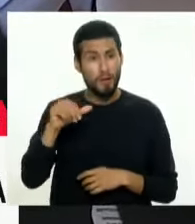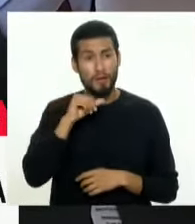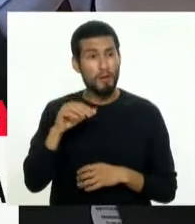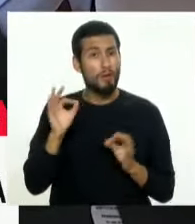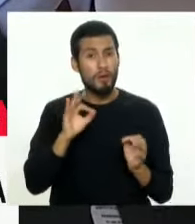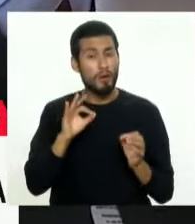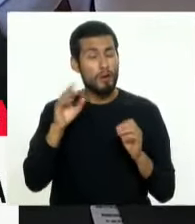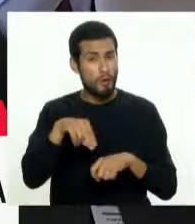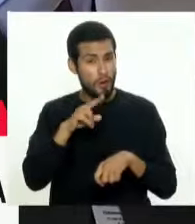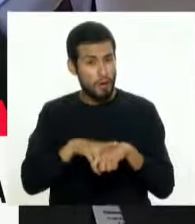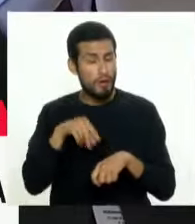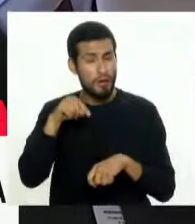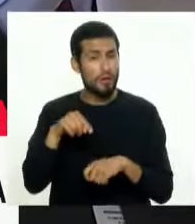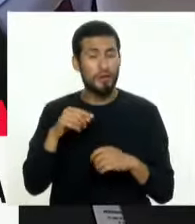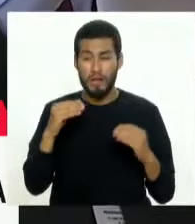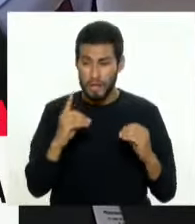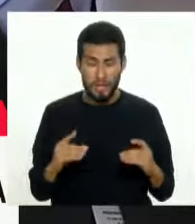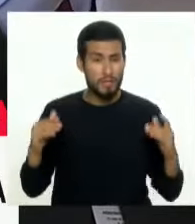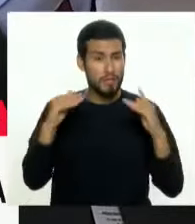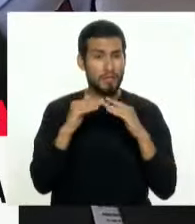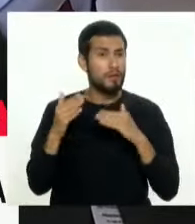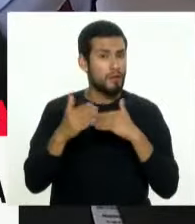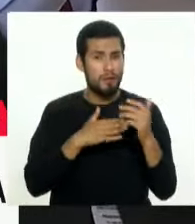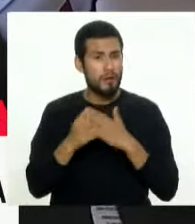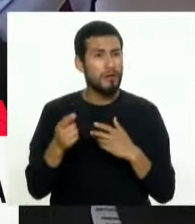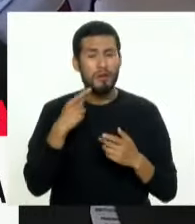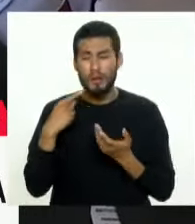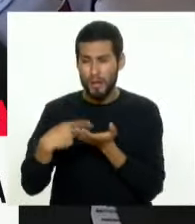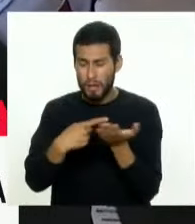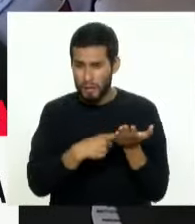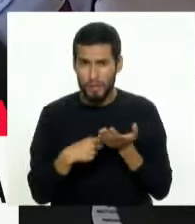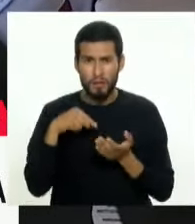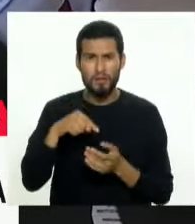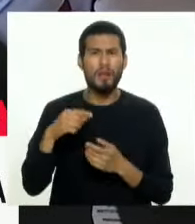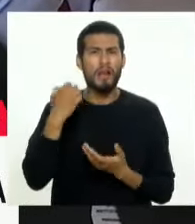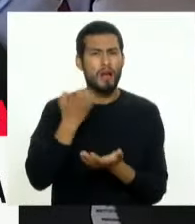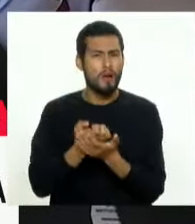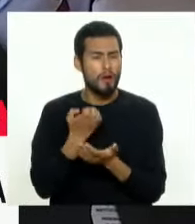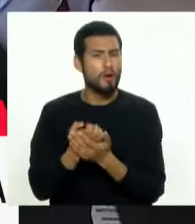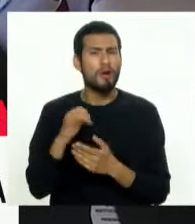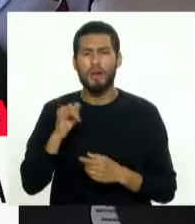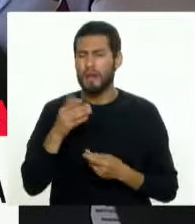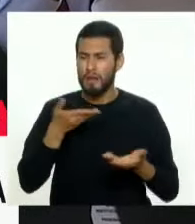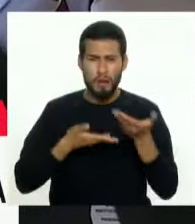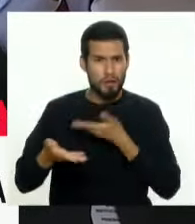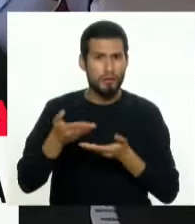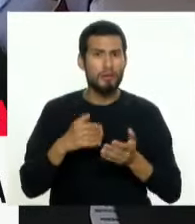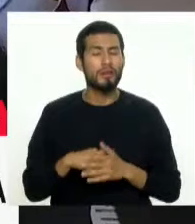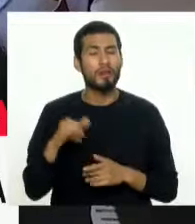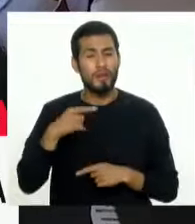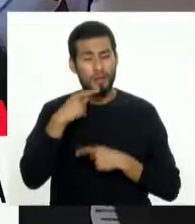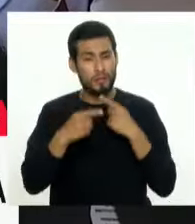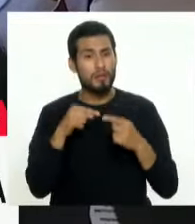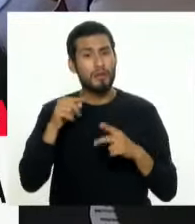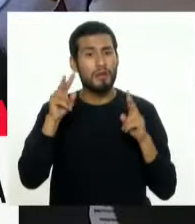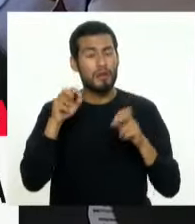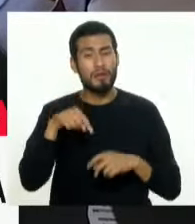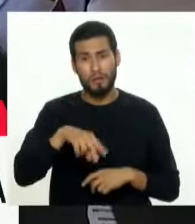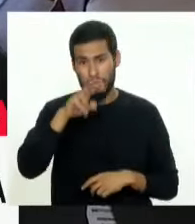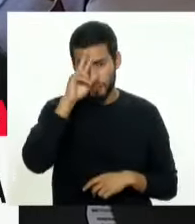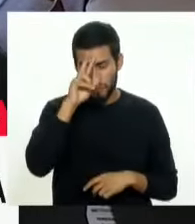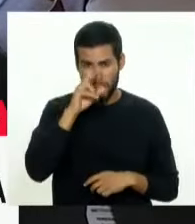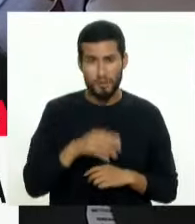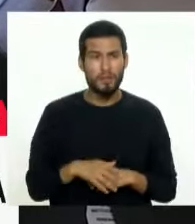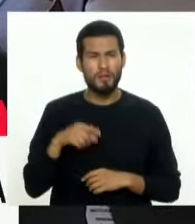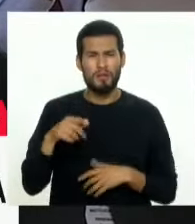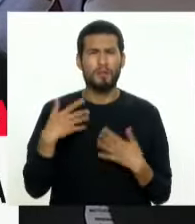normalidad democrática, no importan las negociaciones económicas ni comerciales. Además, ha señalado que con respecto al Perú,